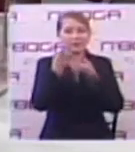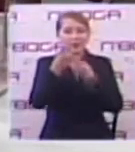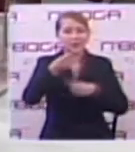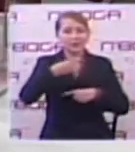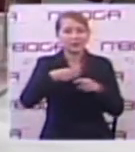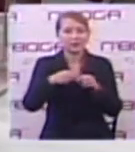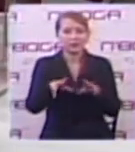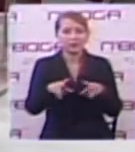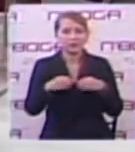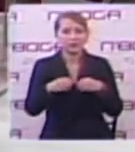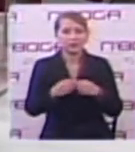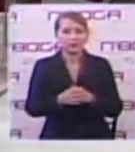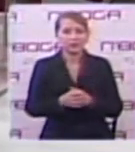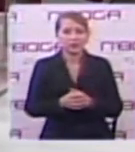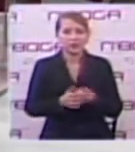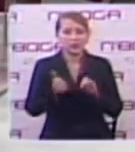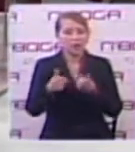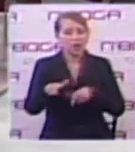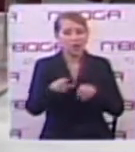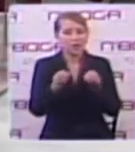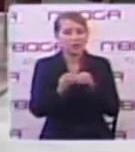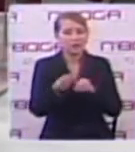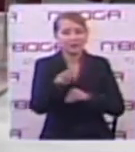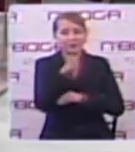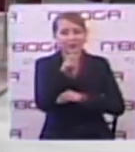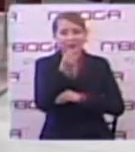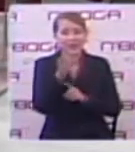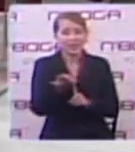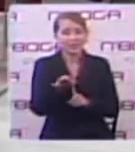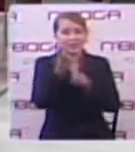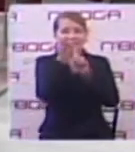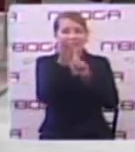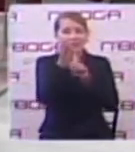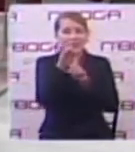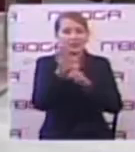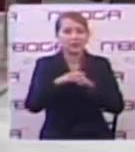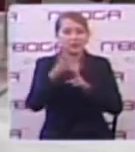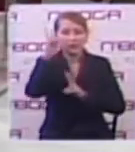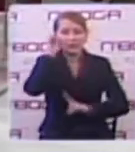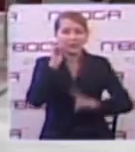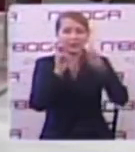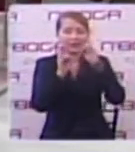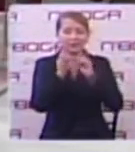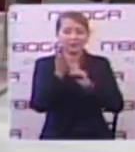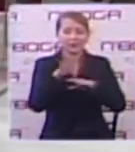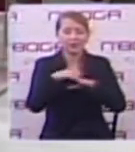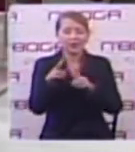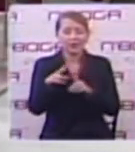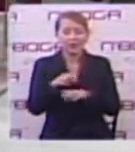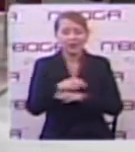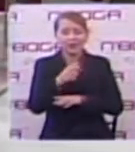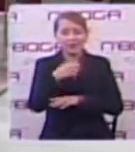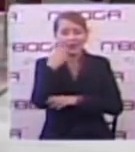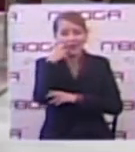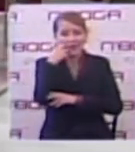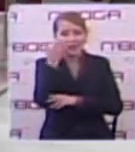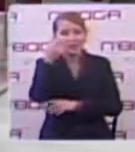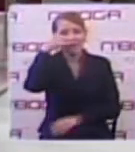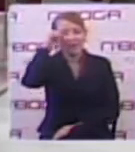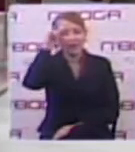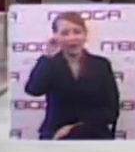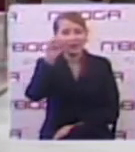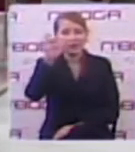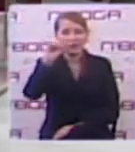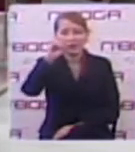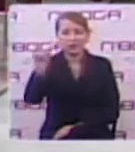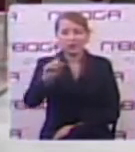Son un lugar acogedor, con un buen ambiente y una gastronomía especializada en cortes de carne. Es una vaca en el tejado, que en la